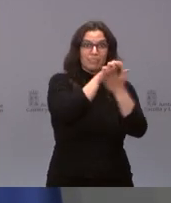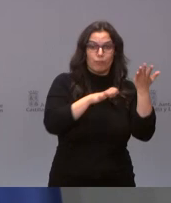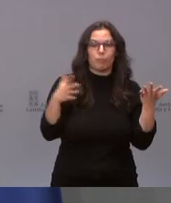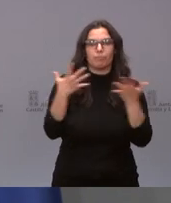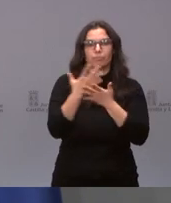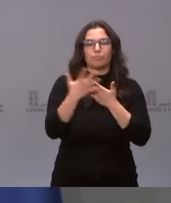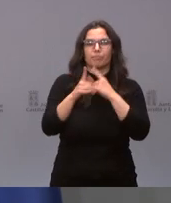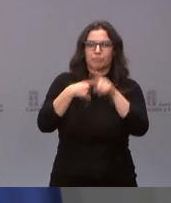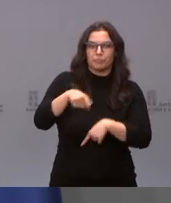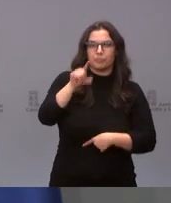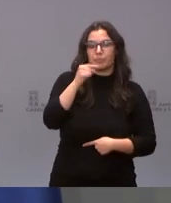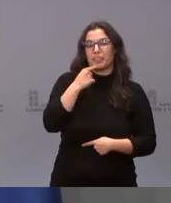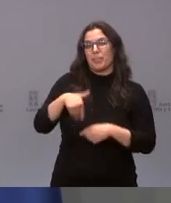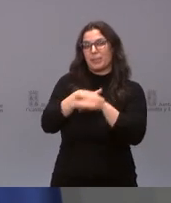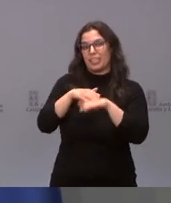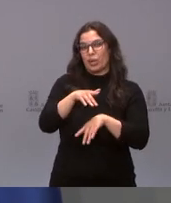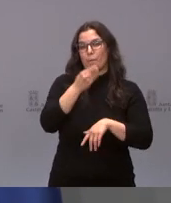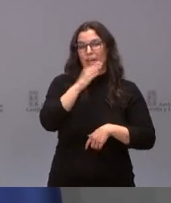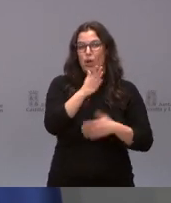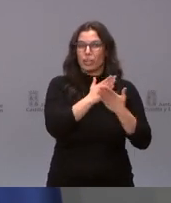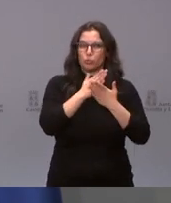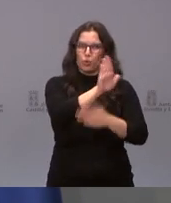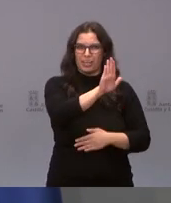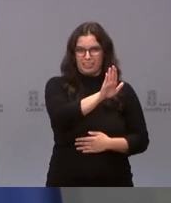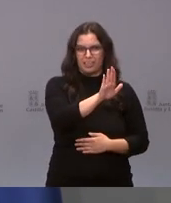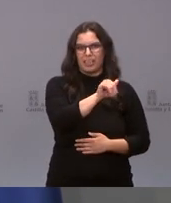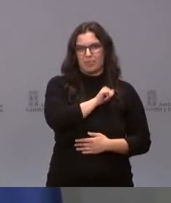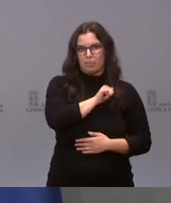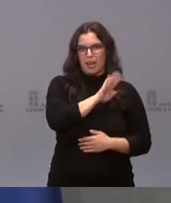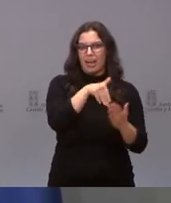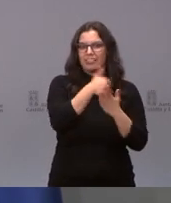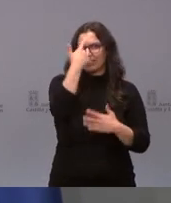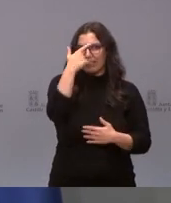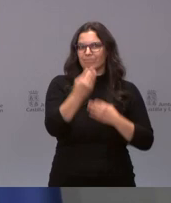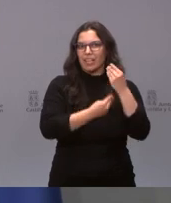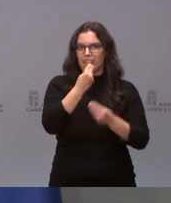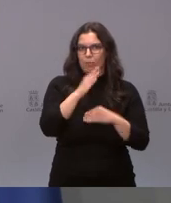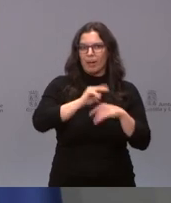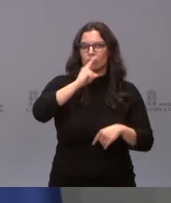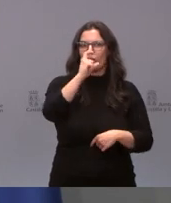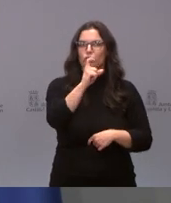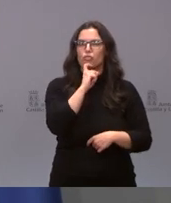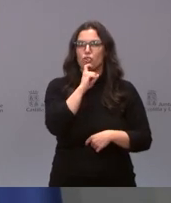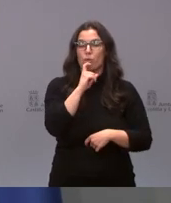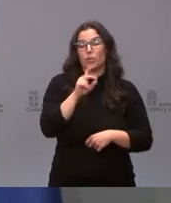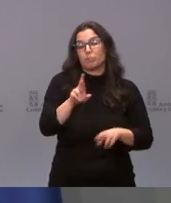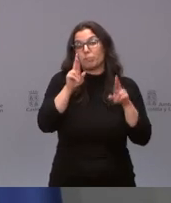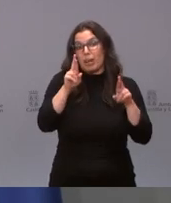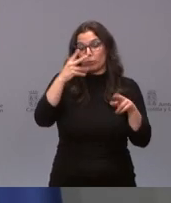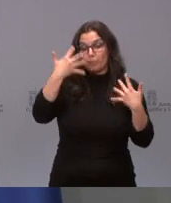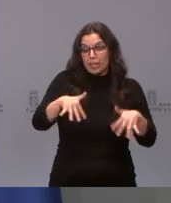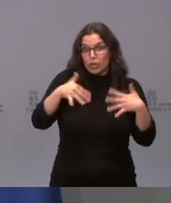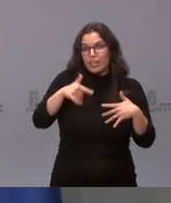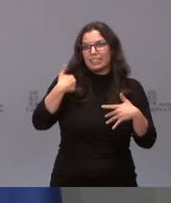a esperar los resultados del estudio para está la segunda dosis pero esperamos este miércoles tener empezar a tener ya